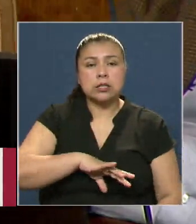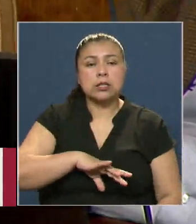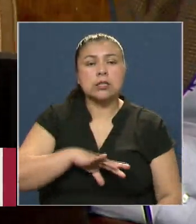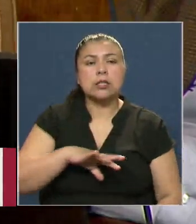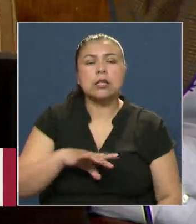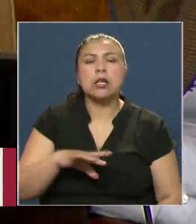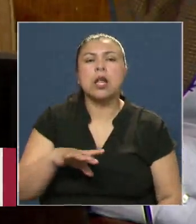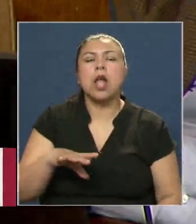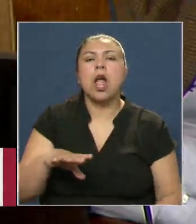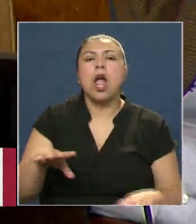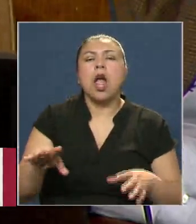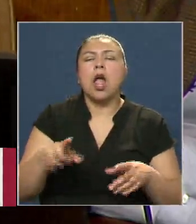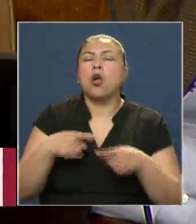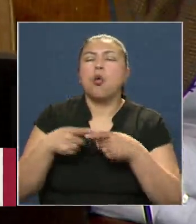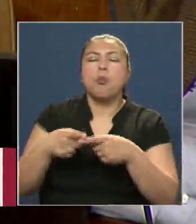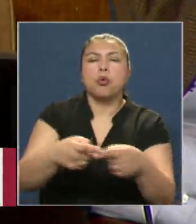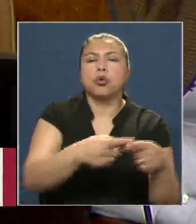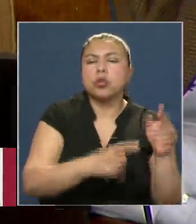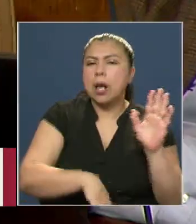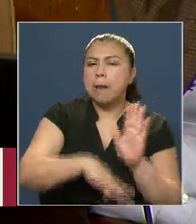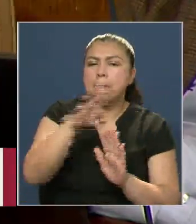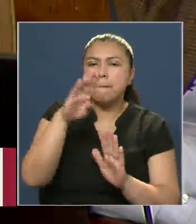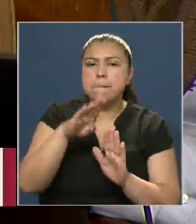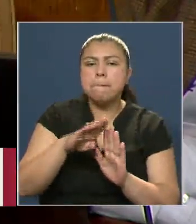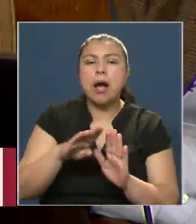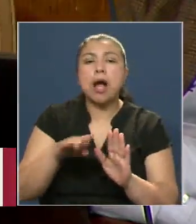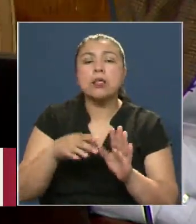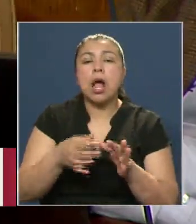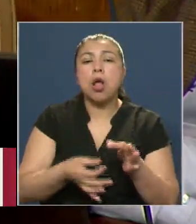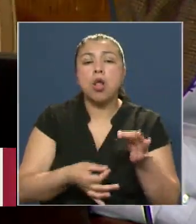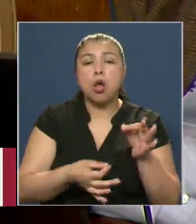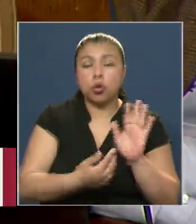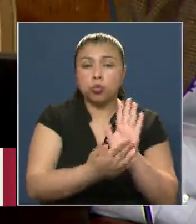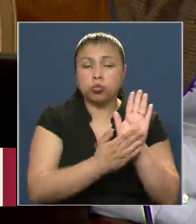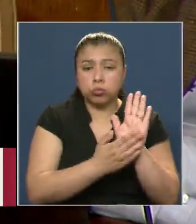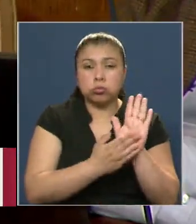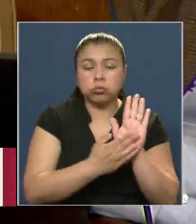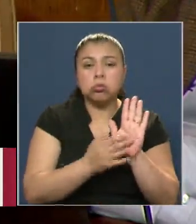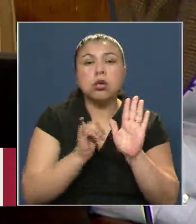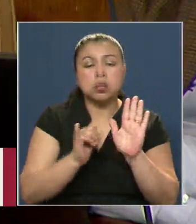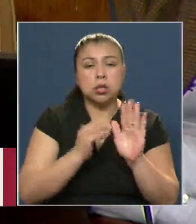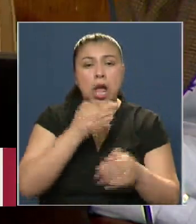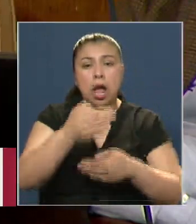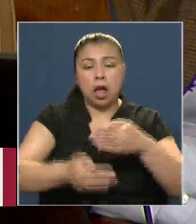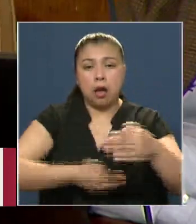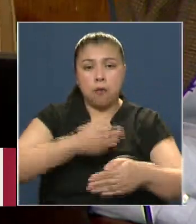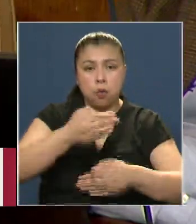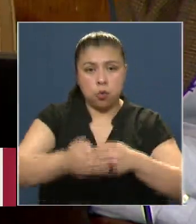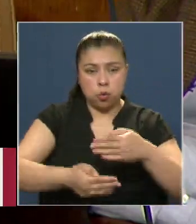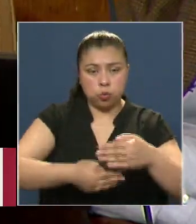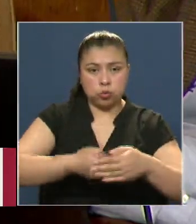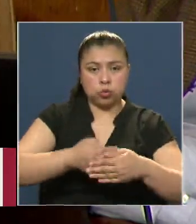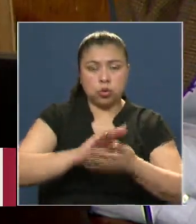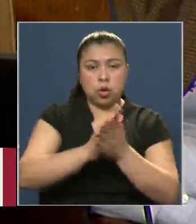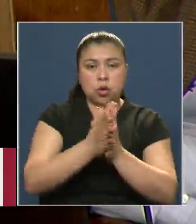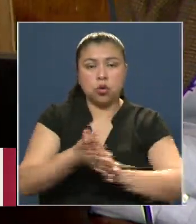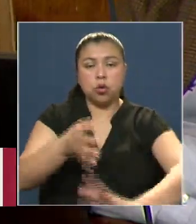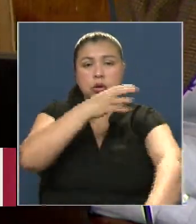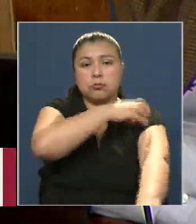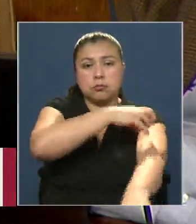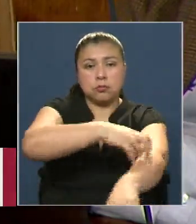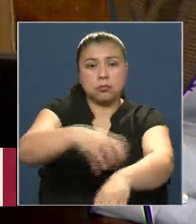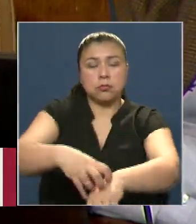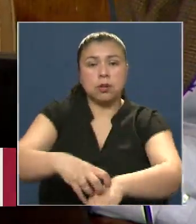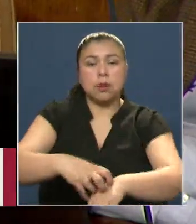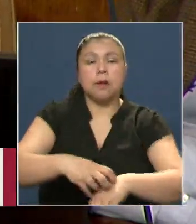una mayor movilidad social. El hecho de que el documento muestre una favorable evolución en este aspecto en toda la región, según